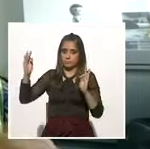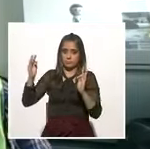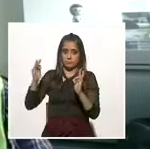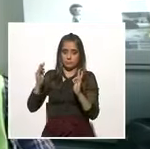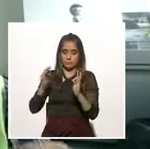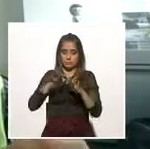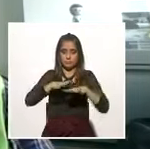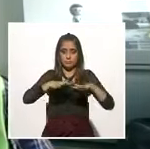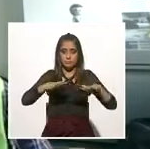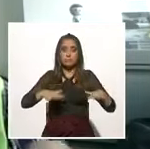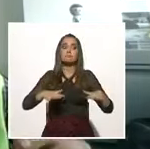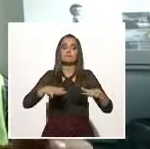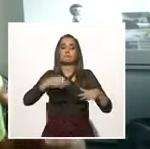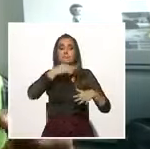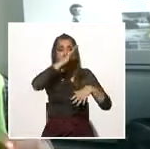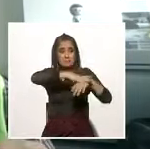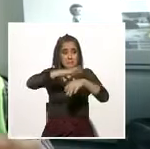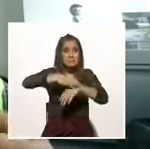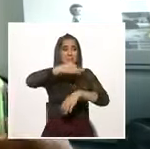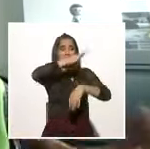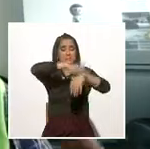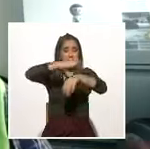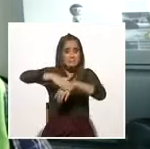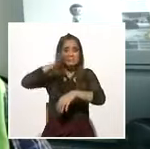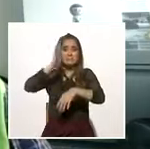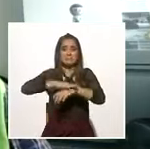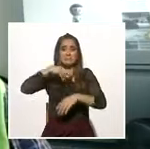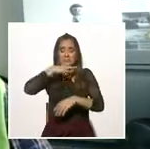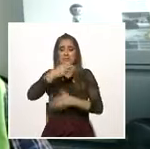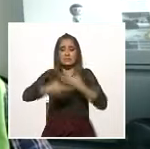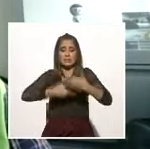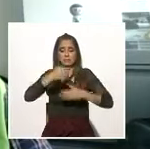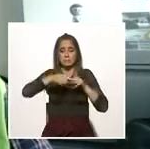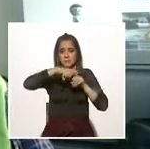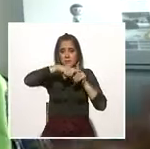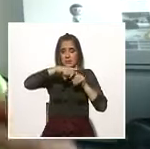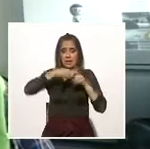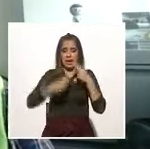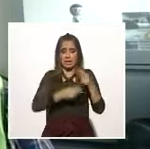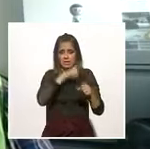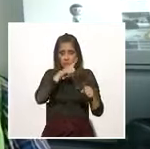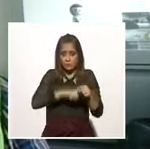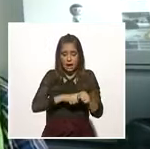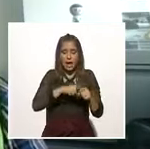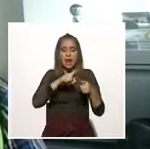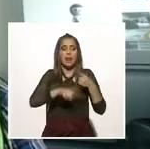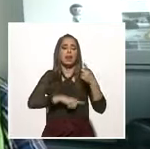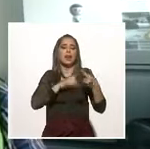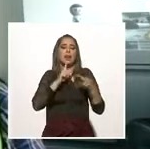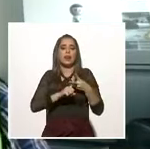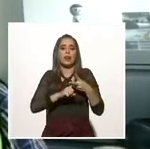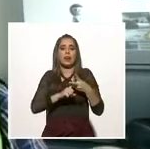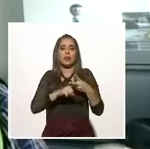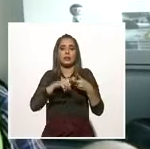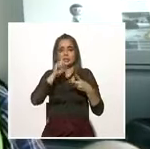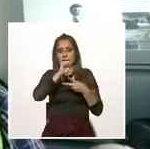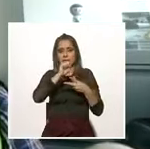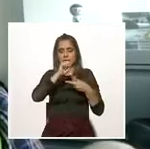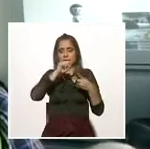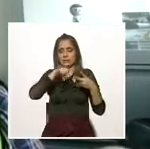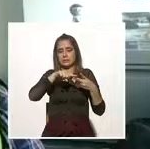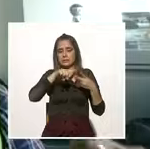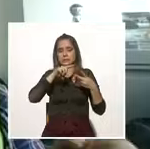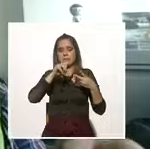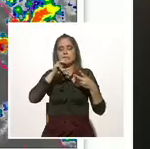haciendo más frecuentes los avisos, tanto del Servicio Meteorológico Nacional como de la Coordinación Nacional de